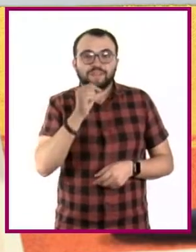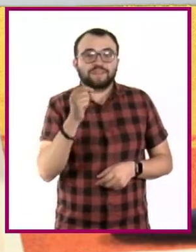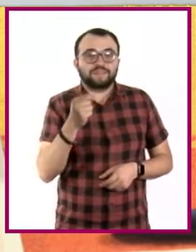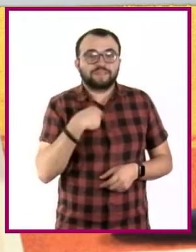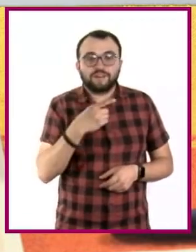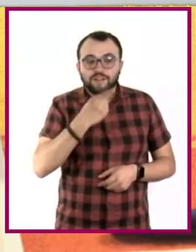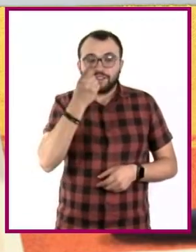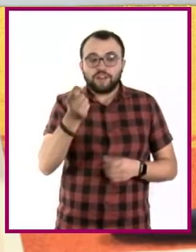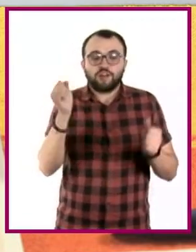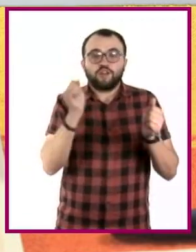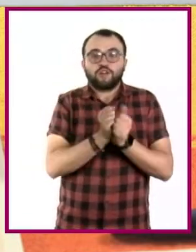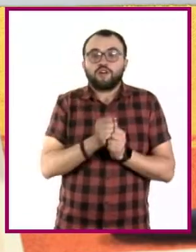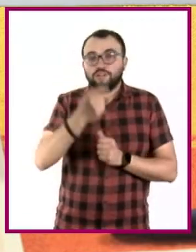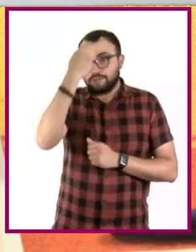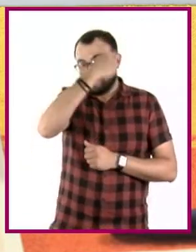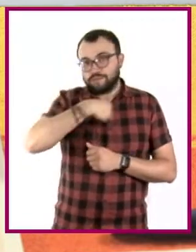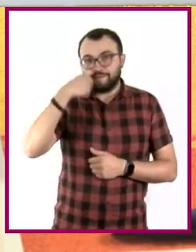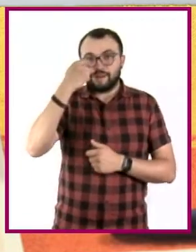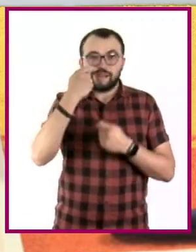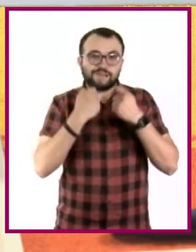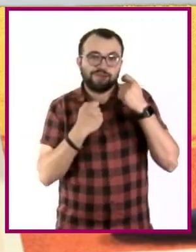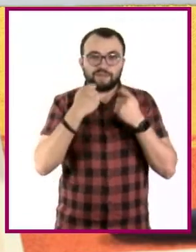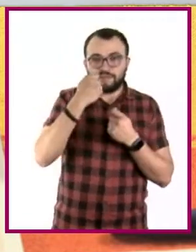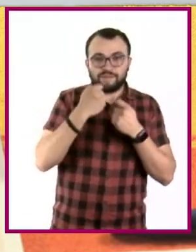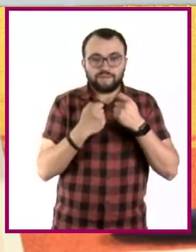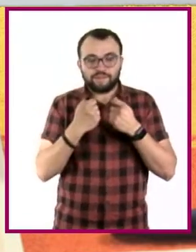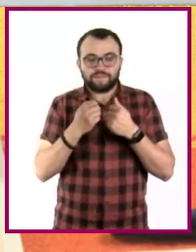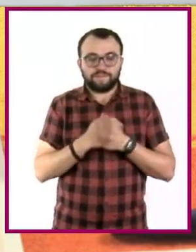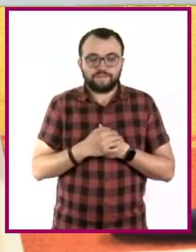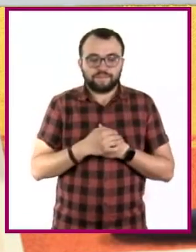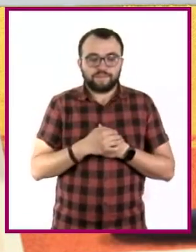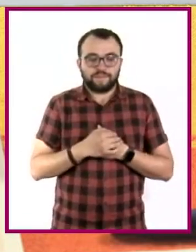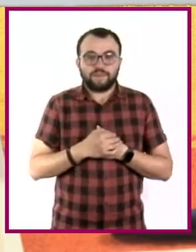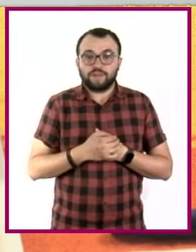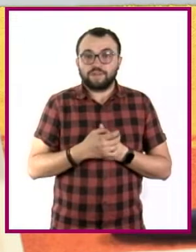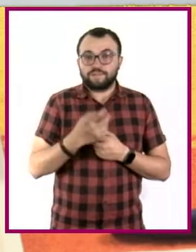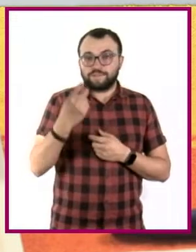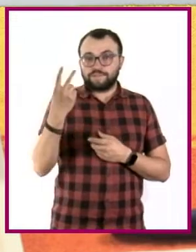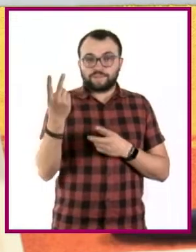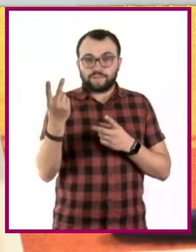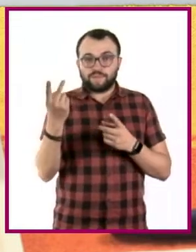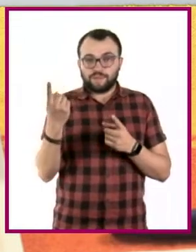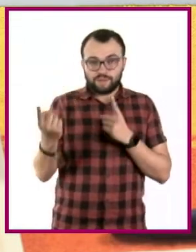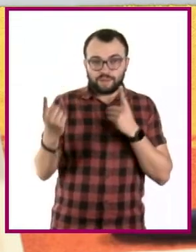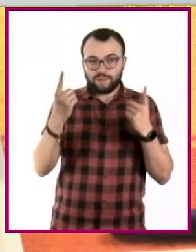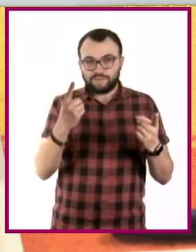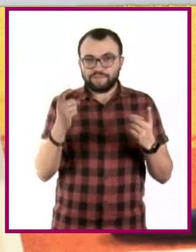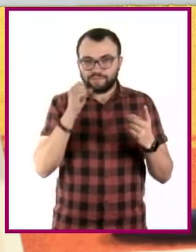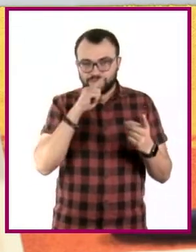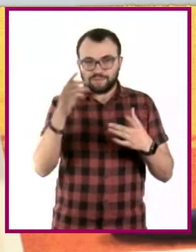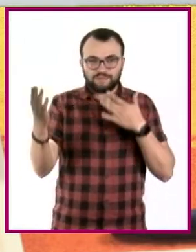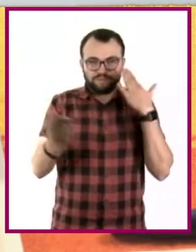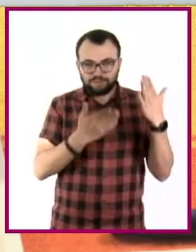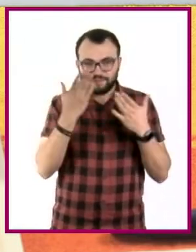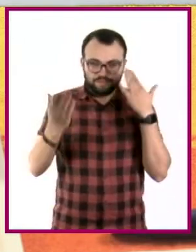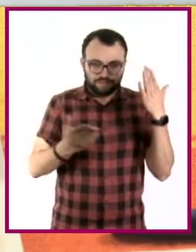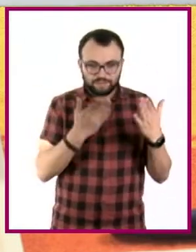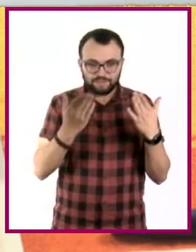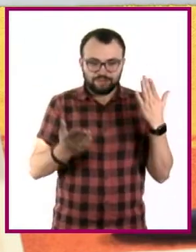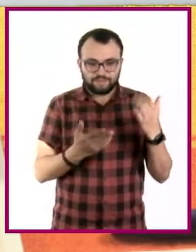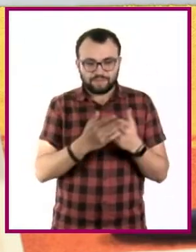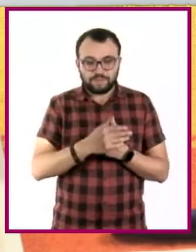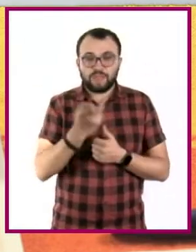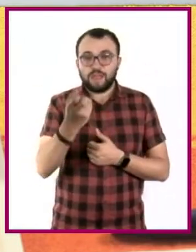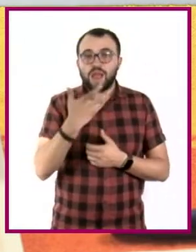dicen con la expresión del rostro. A partir de estos 2 experimentos, generó